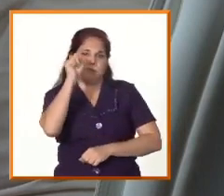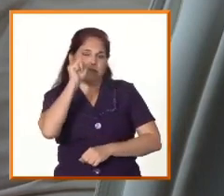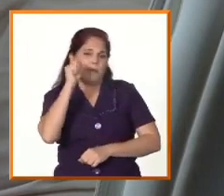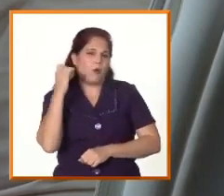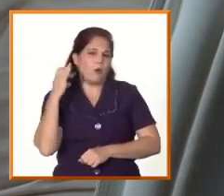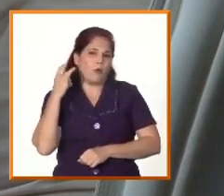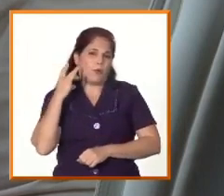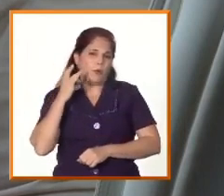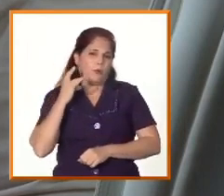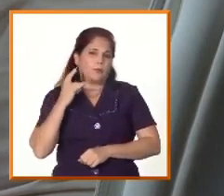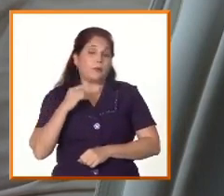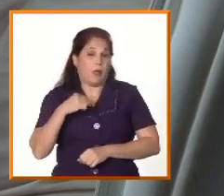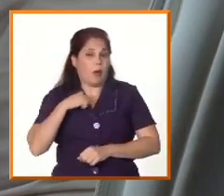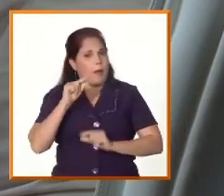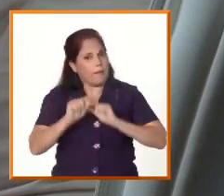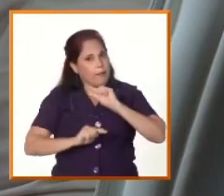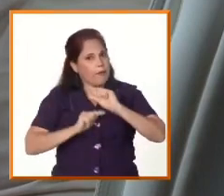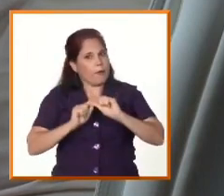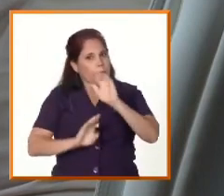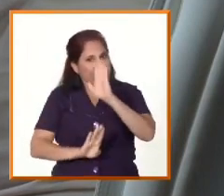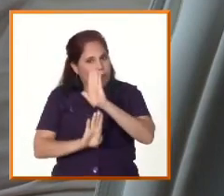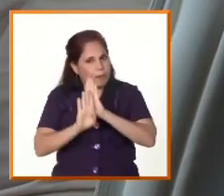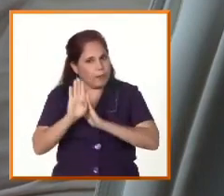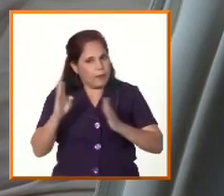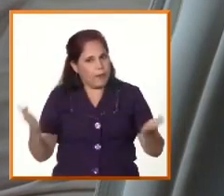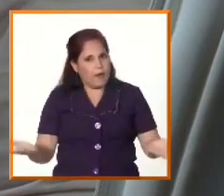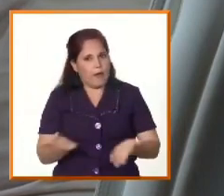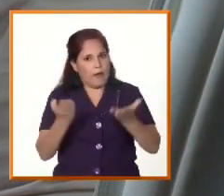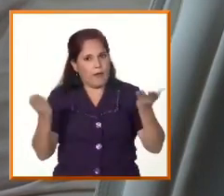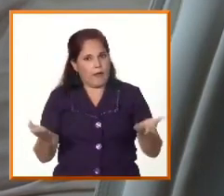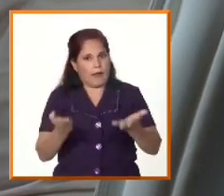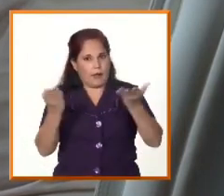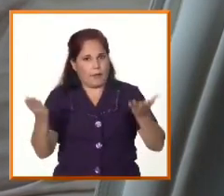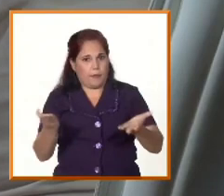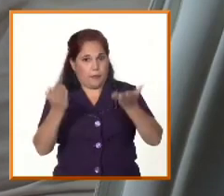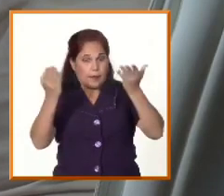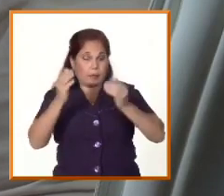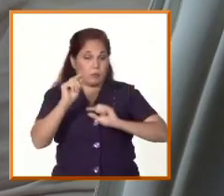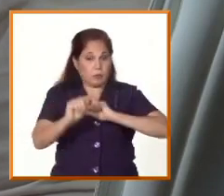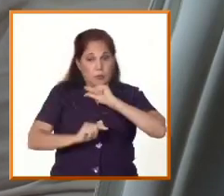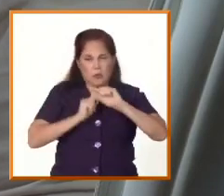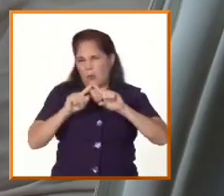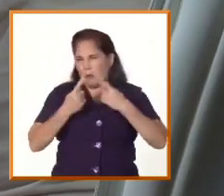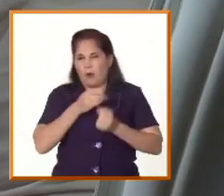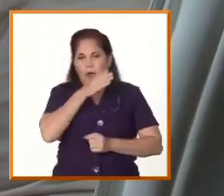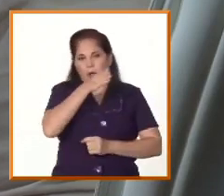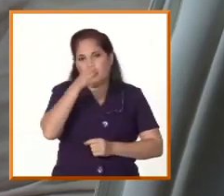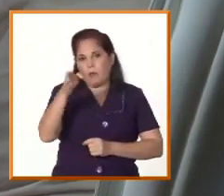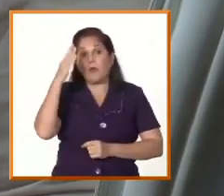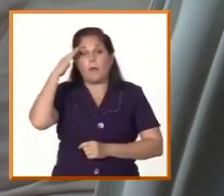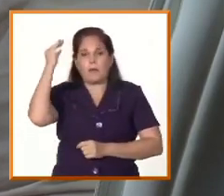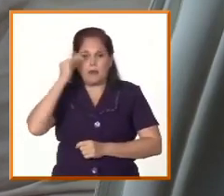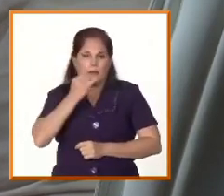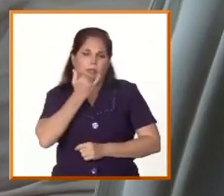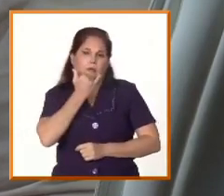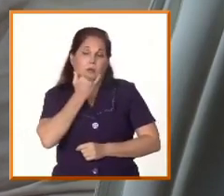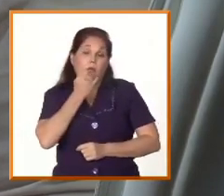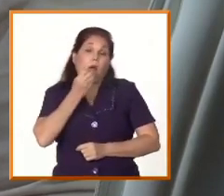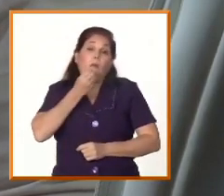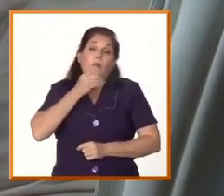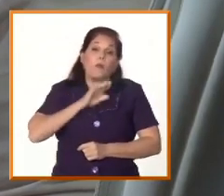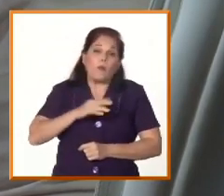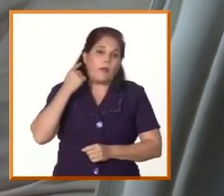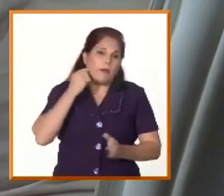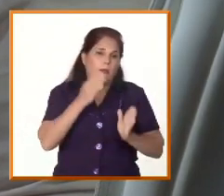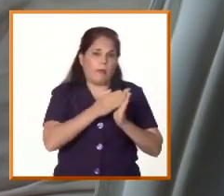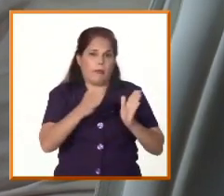país nos estamos recuperando a partir de todo este recorrido de lo que se ha ido haciendo Hay posibilidades de que este 2023